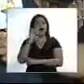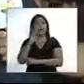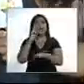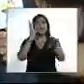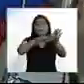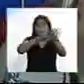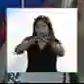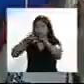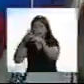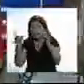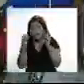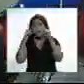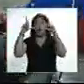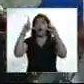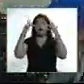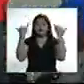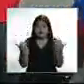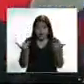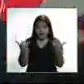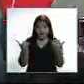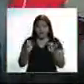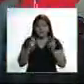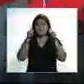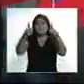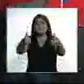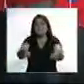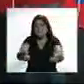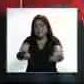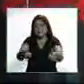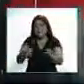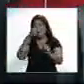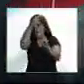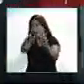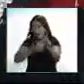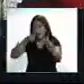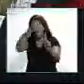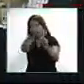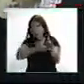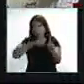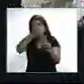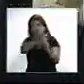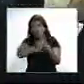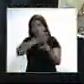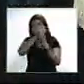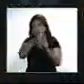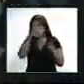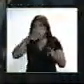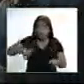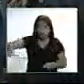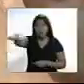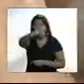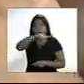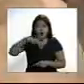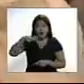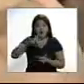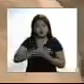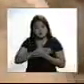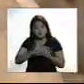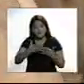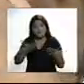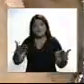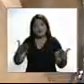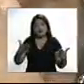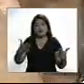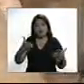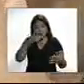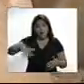que ya amaneció, ya viene la batalla, ya viene la pelea, ya viene la lucha cívica, ya viene la expresión de voluntades y